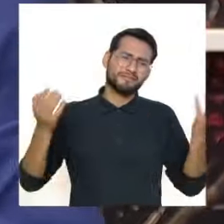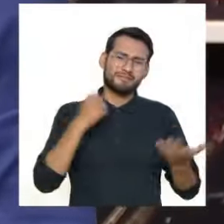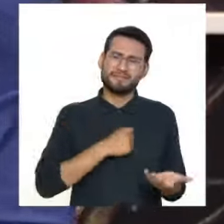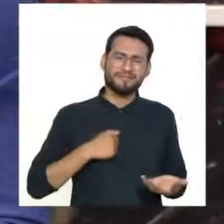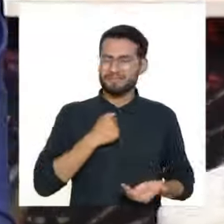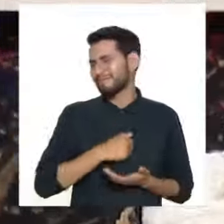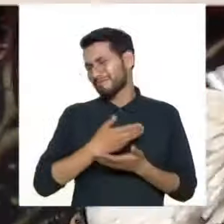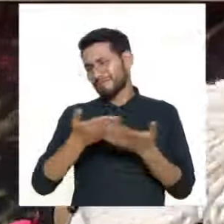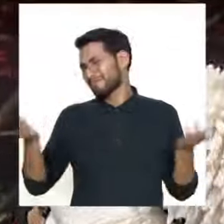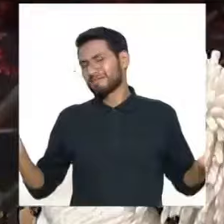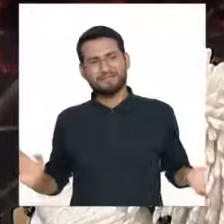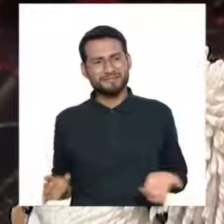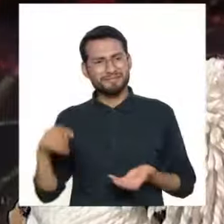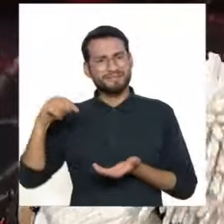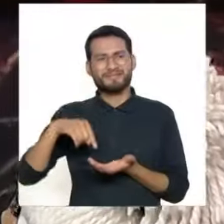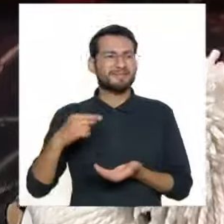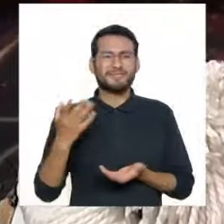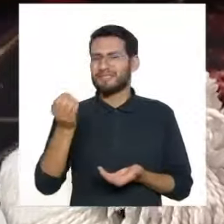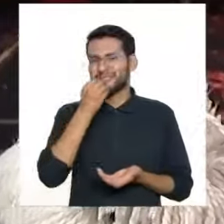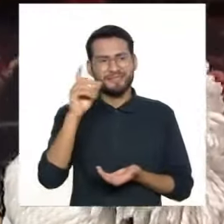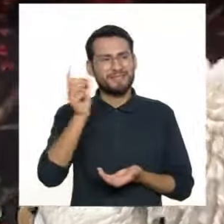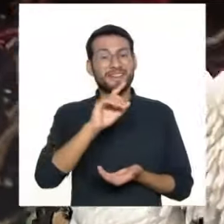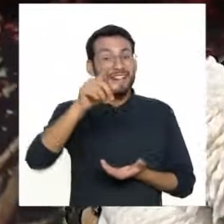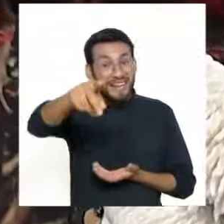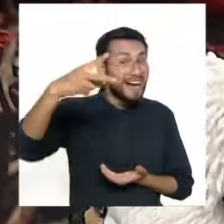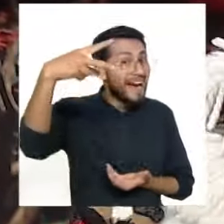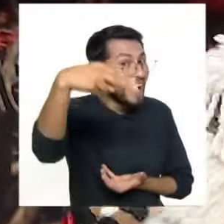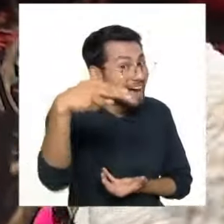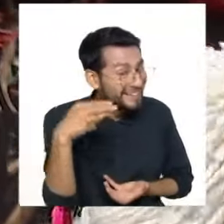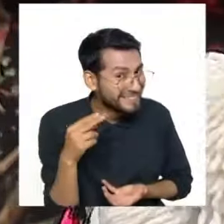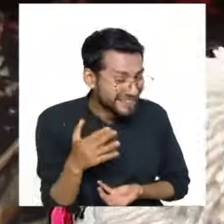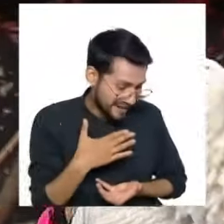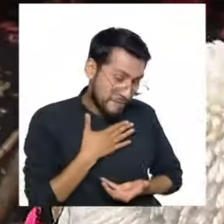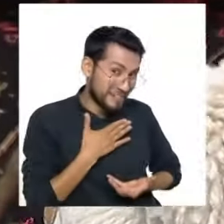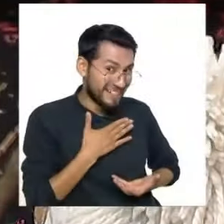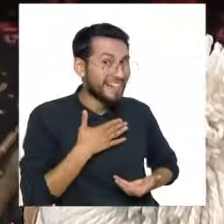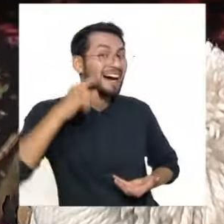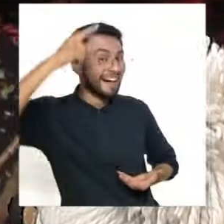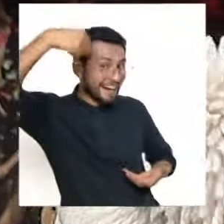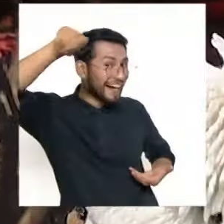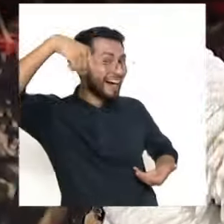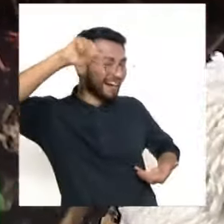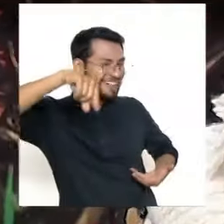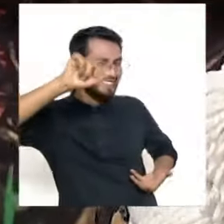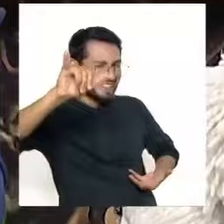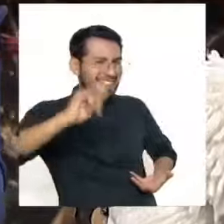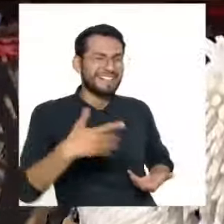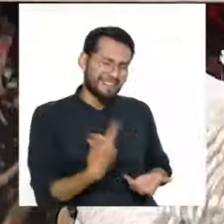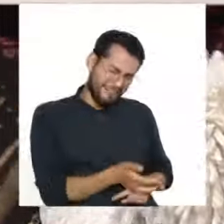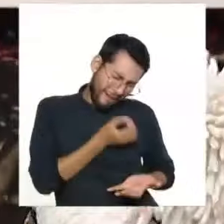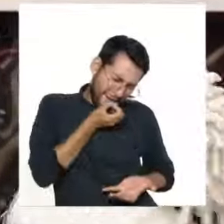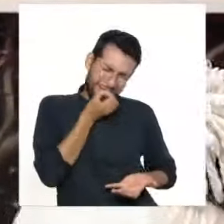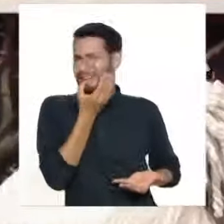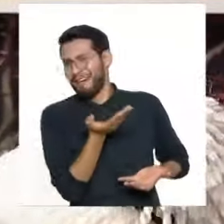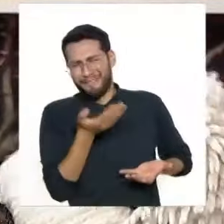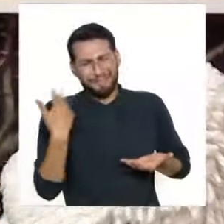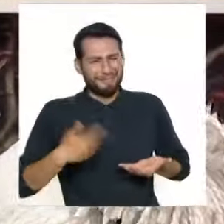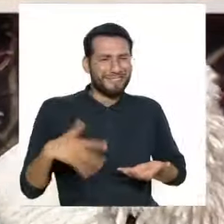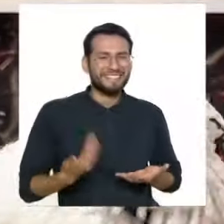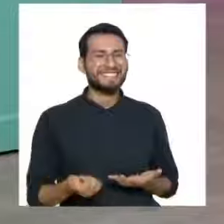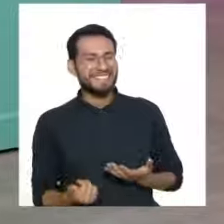silita este plato no lo van a tocar nos vamos a la pausa ya regresamos no te muevas Qué cosa para más